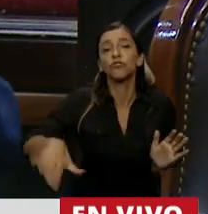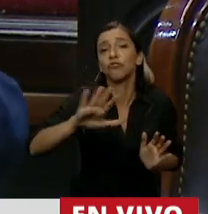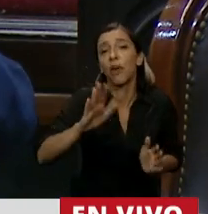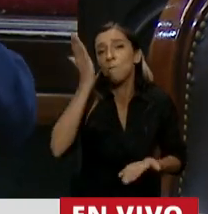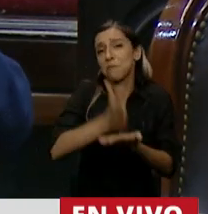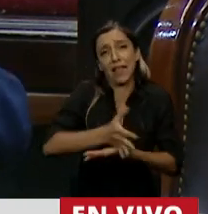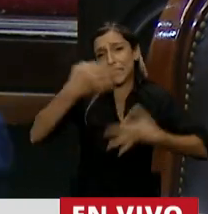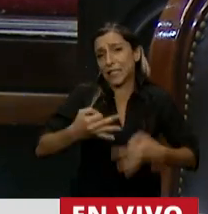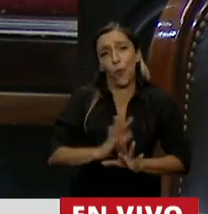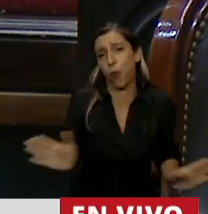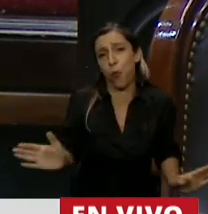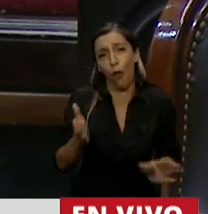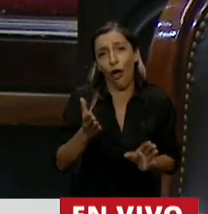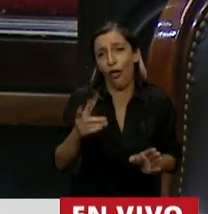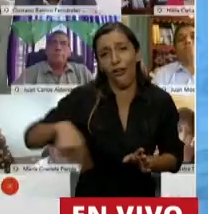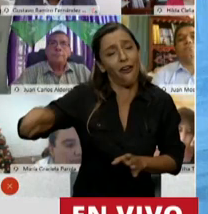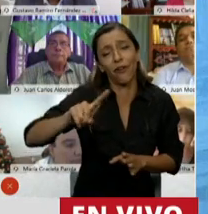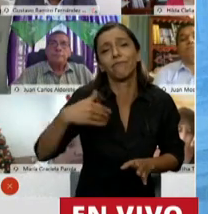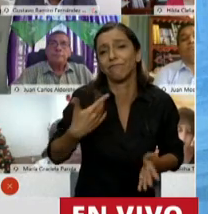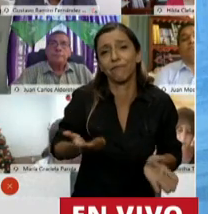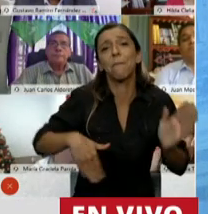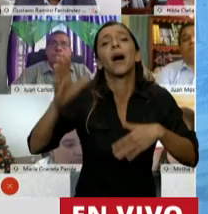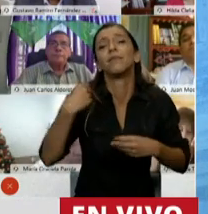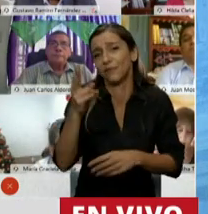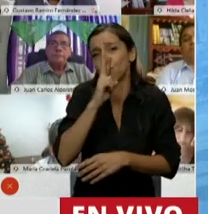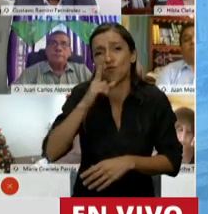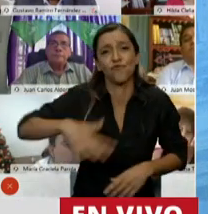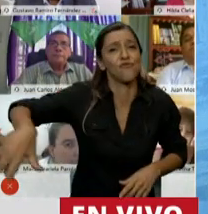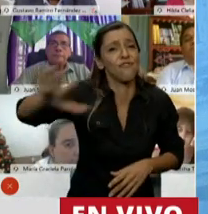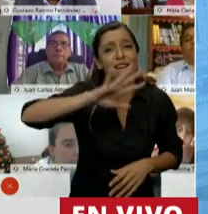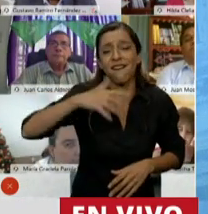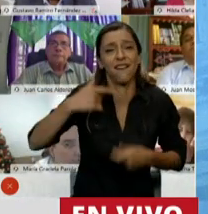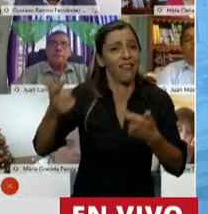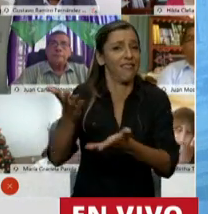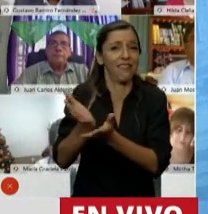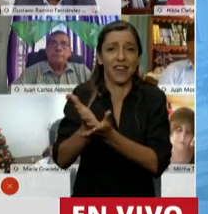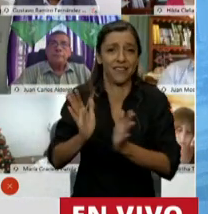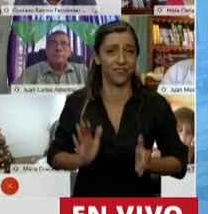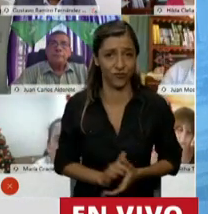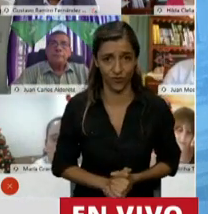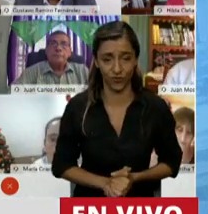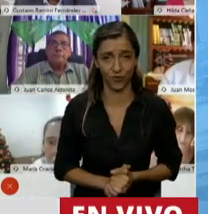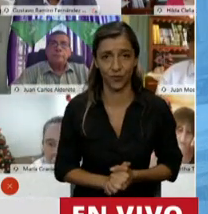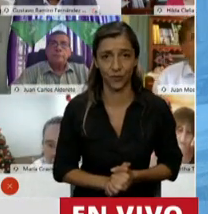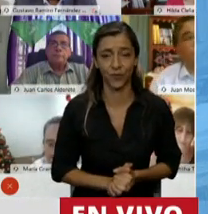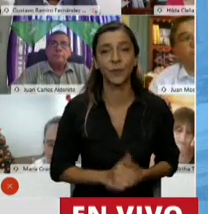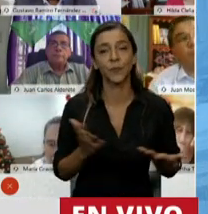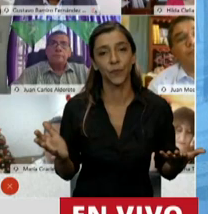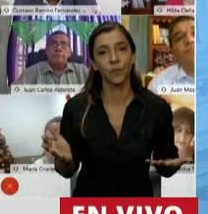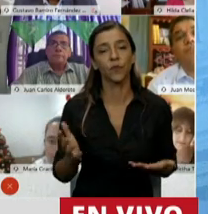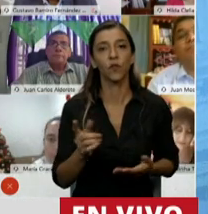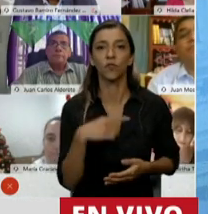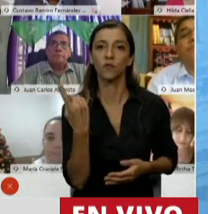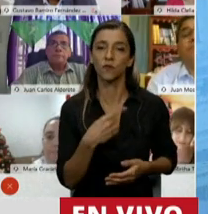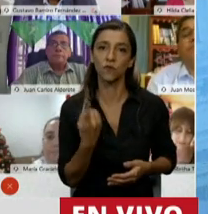mujeres, de los habitantes de la Argentina, que son las mujeres. Veamos entonces que estamos